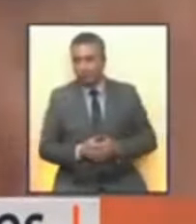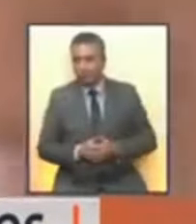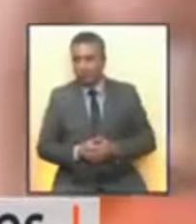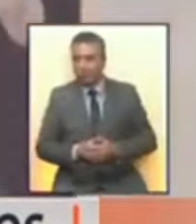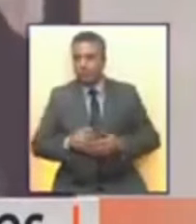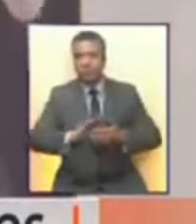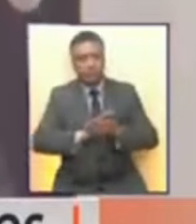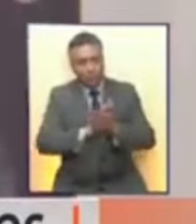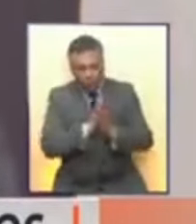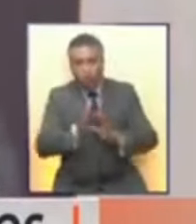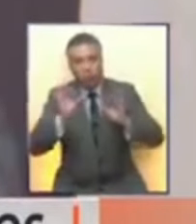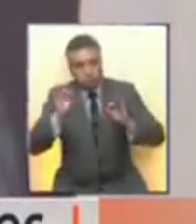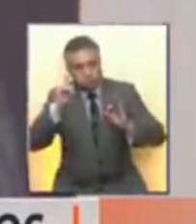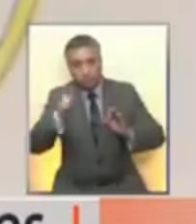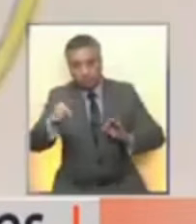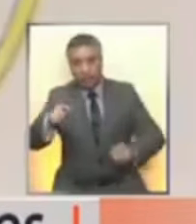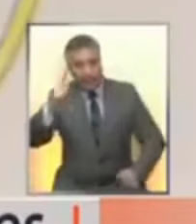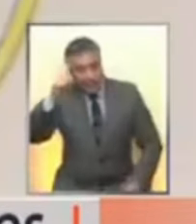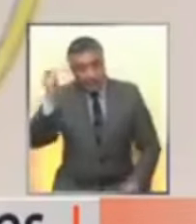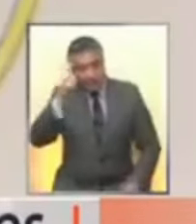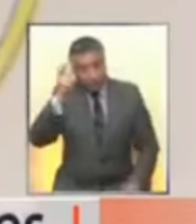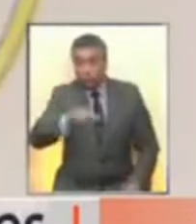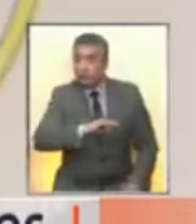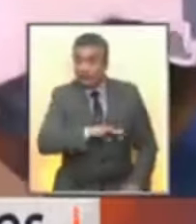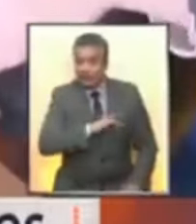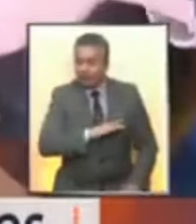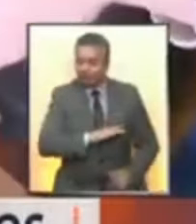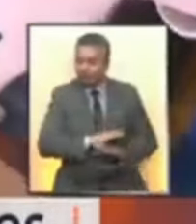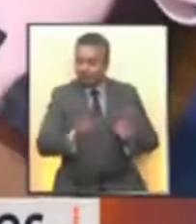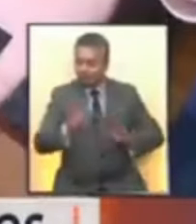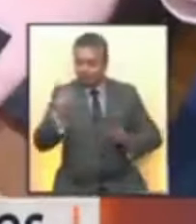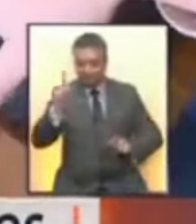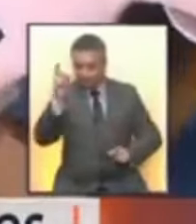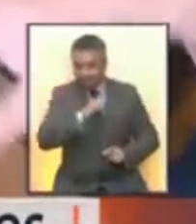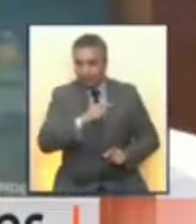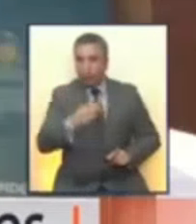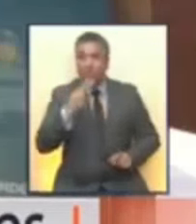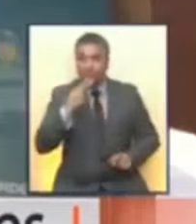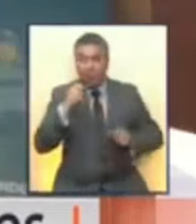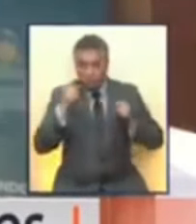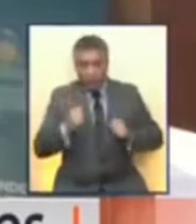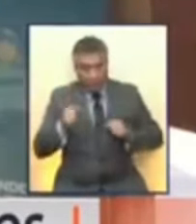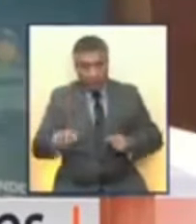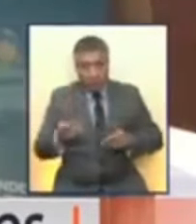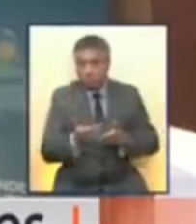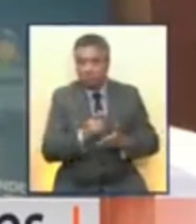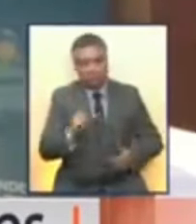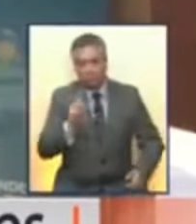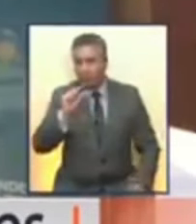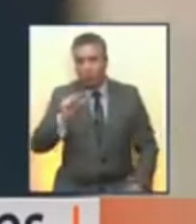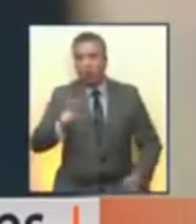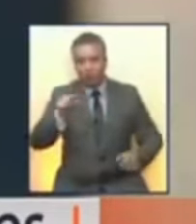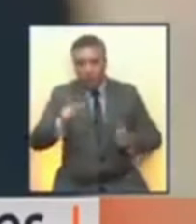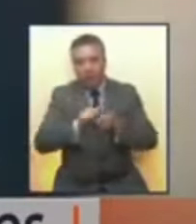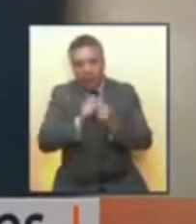Todos coinciden en que ser inventor en Chile es complejo. Los que pueden vivir de eso son pocos y se enmarcan más en la adaptación de